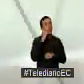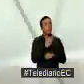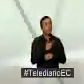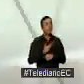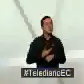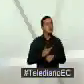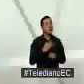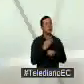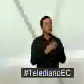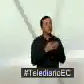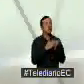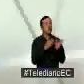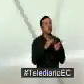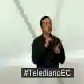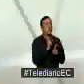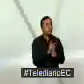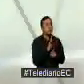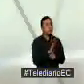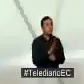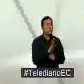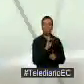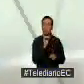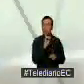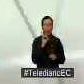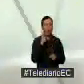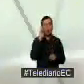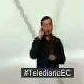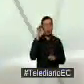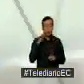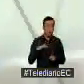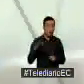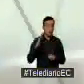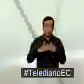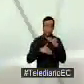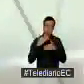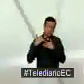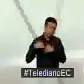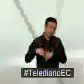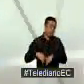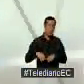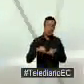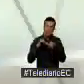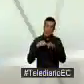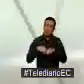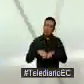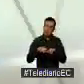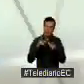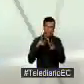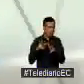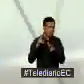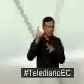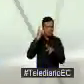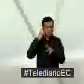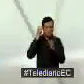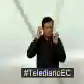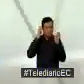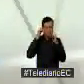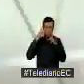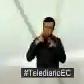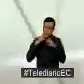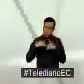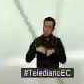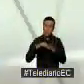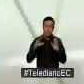esté al momento en la administración. Eso creo que es importantísimo que lo entendamos como ciudadanos. Nosotros evidentemente